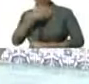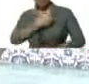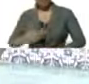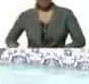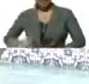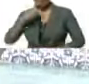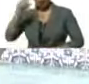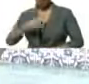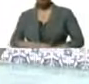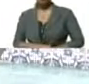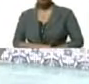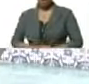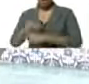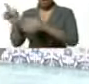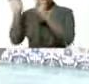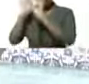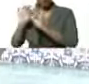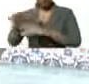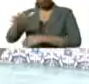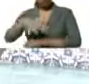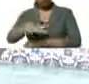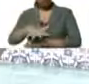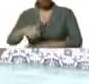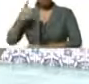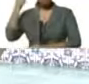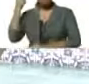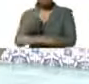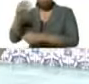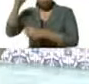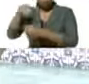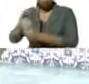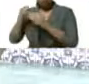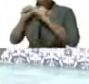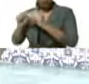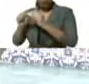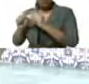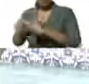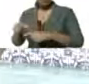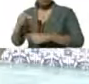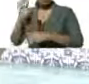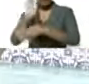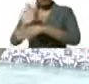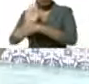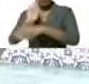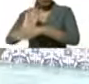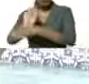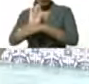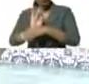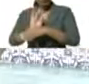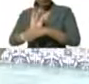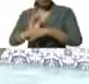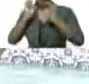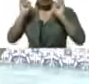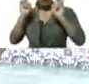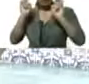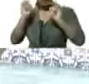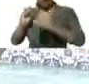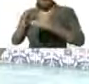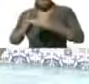Nicolás Maduro, en esta fase donde debemos mantener toda la rigurosidad a efecto de